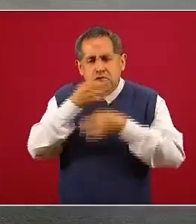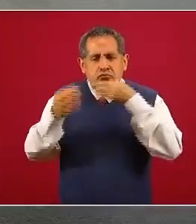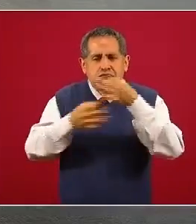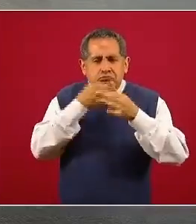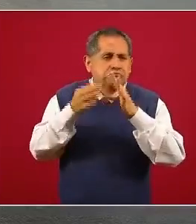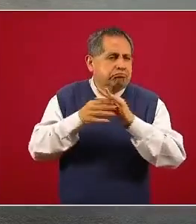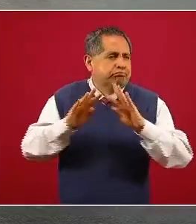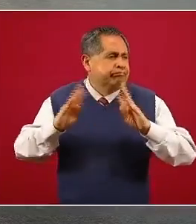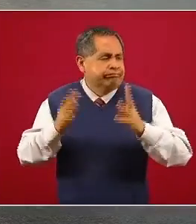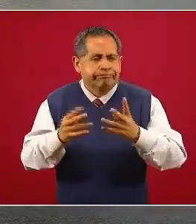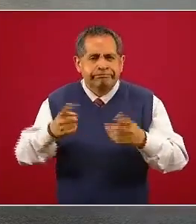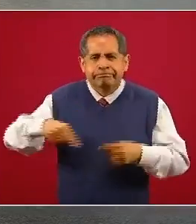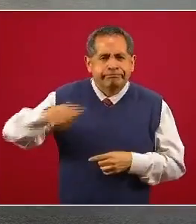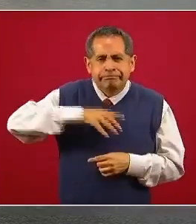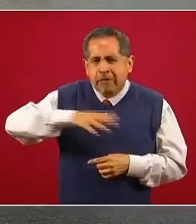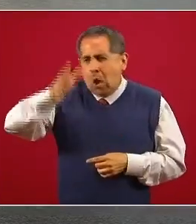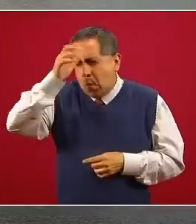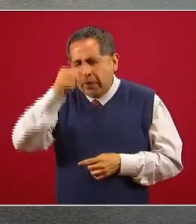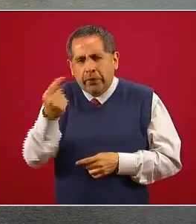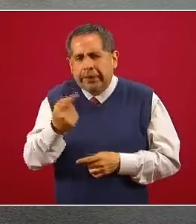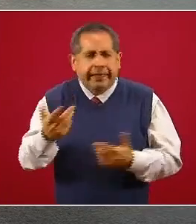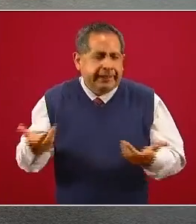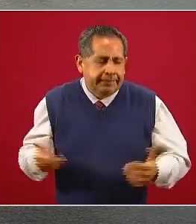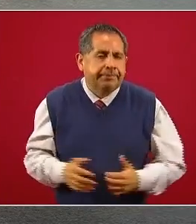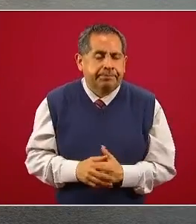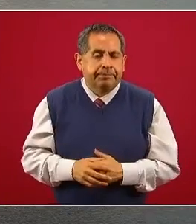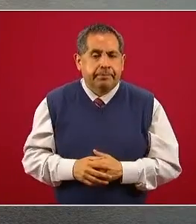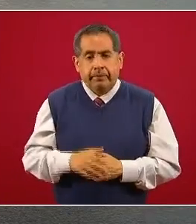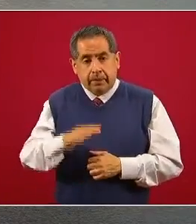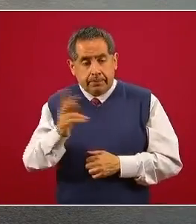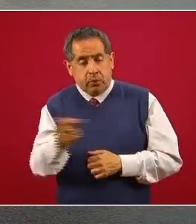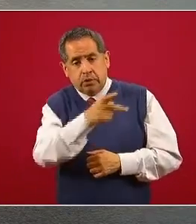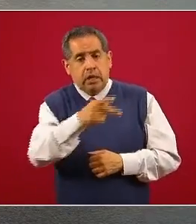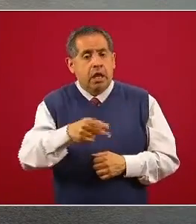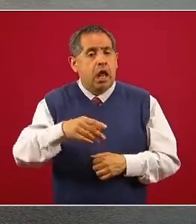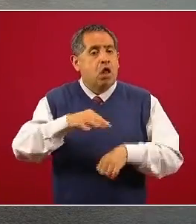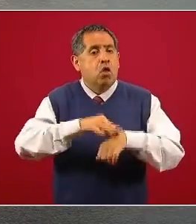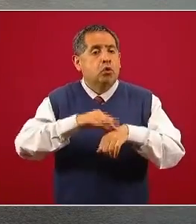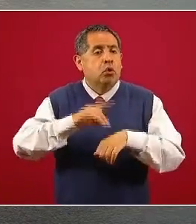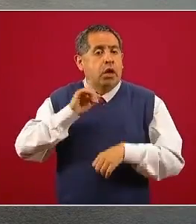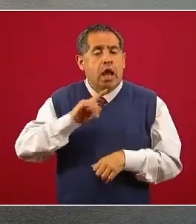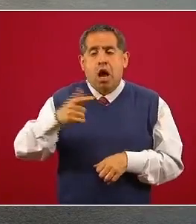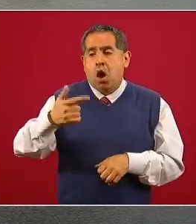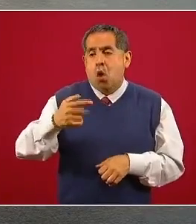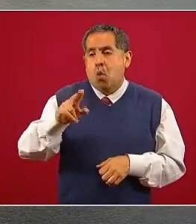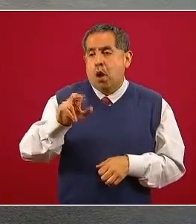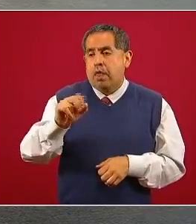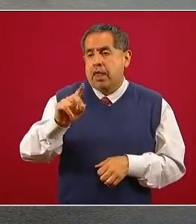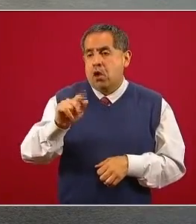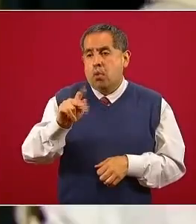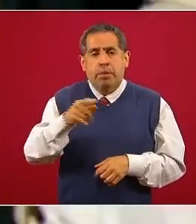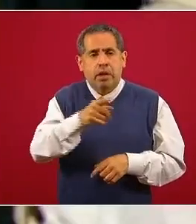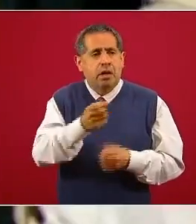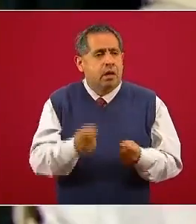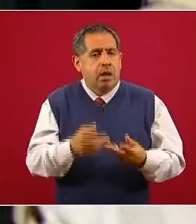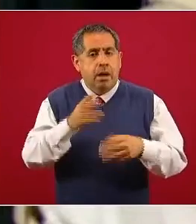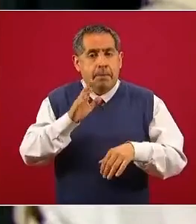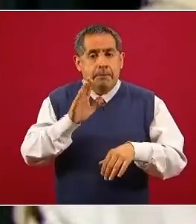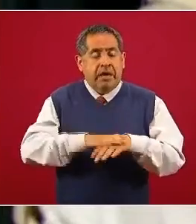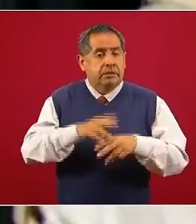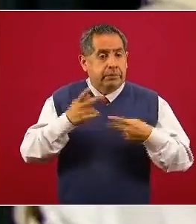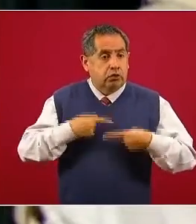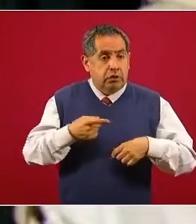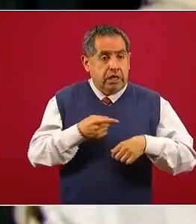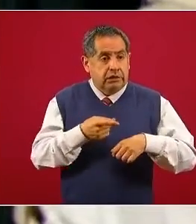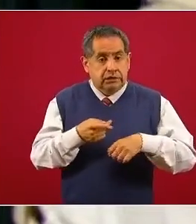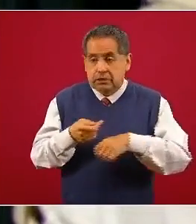ahí se habló, que se acordó. Y preguntarle a la doctora Guadalupe, usted habló de cuántos pacientes, que tienen más pacientes no